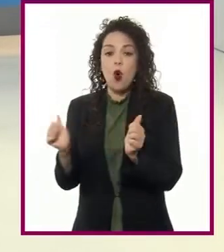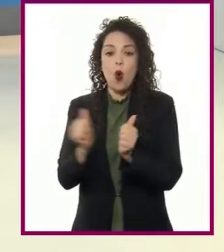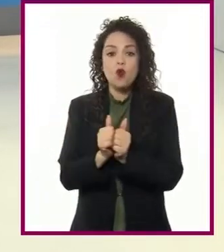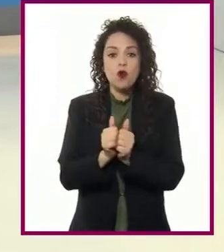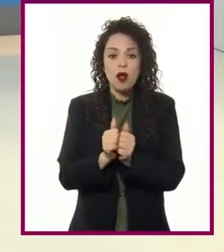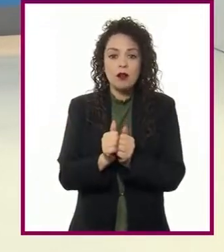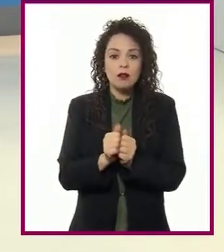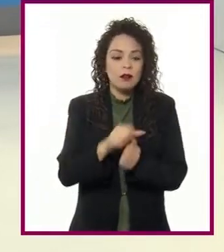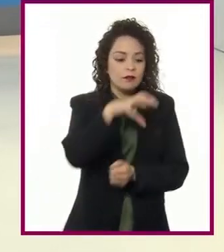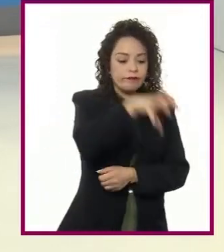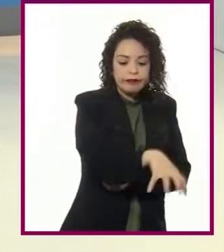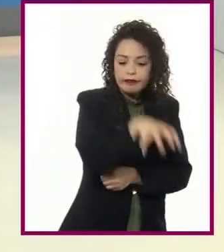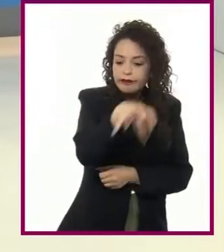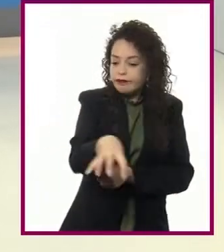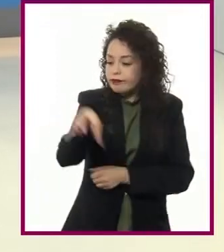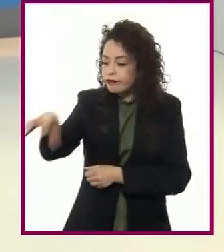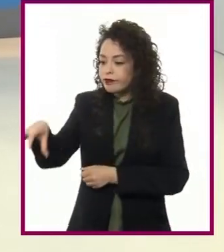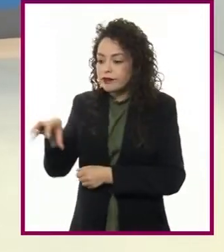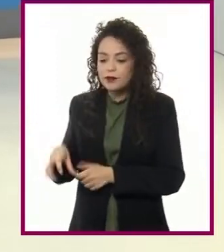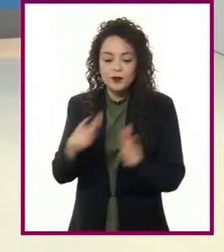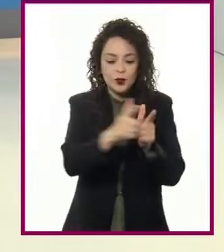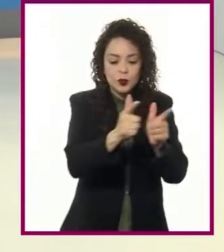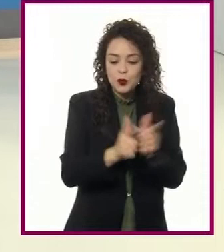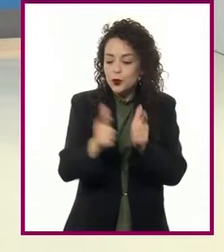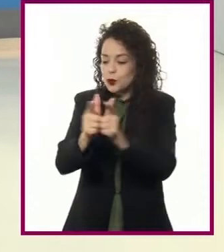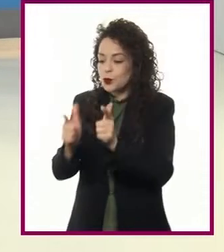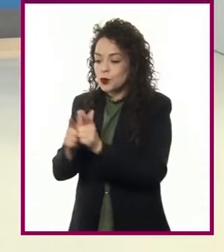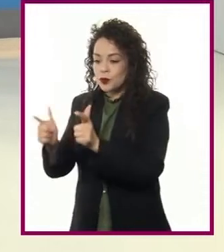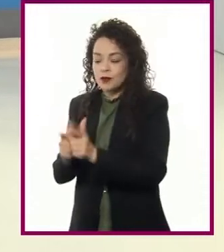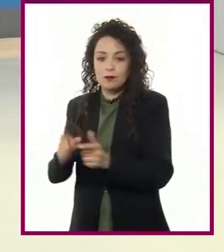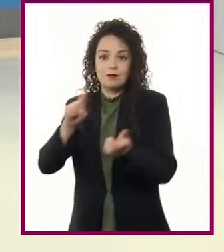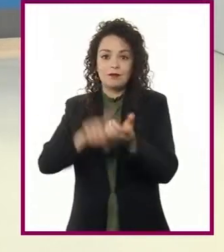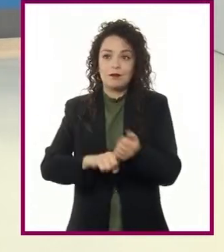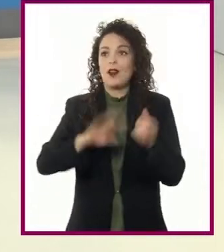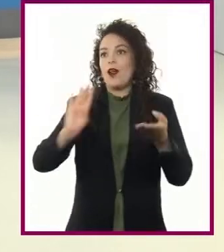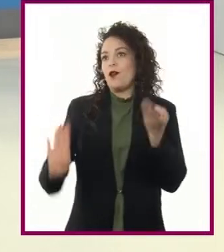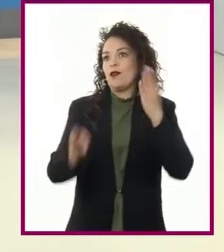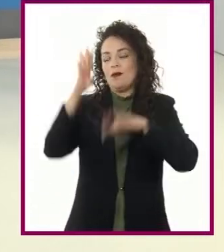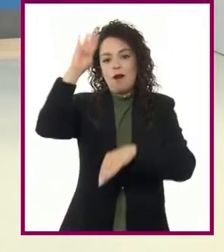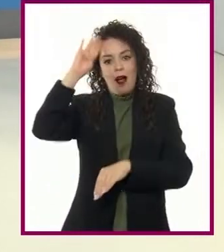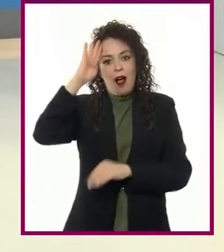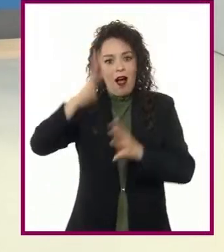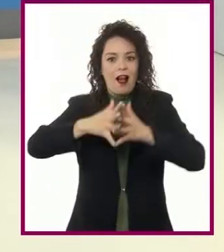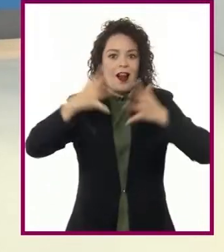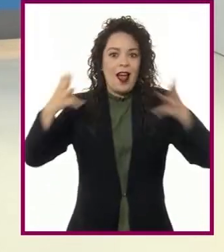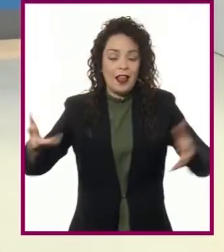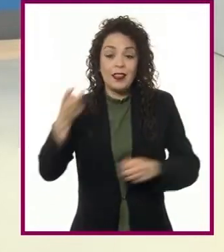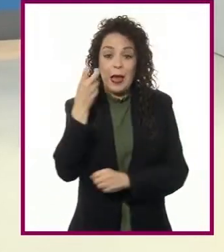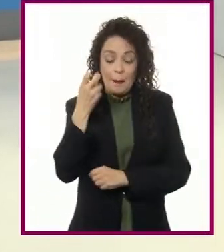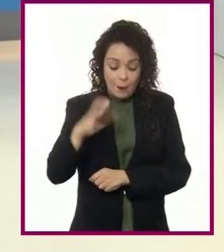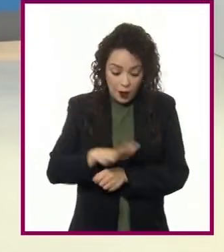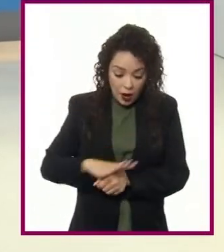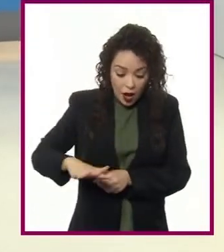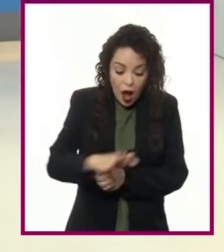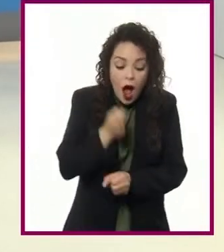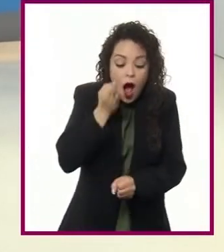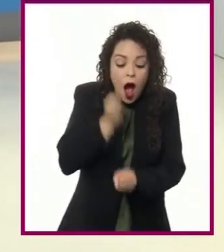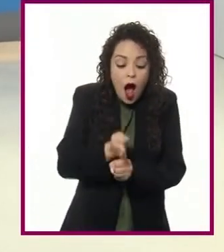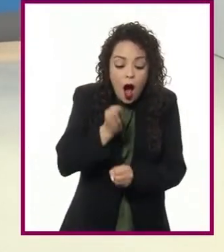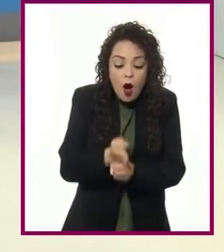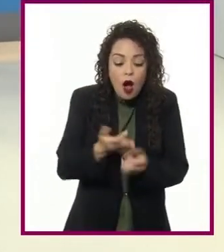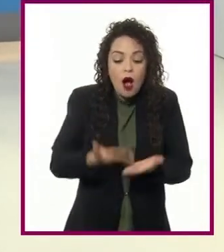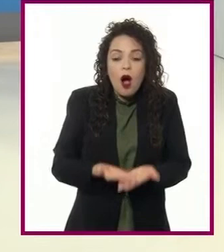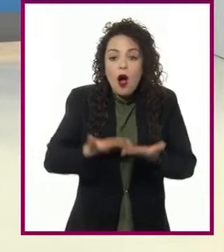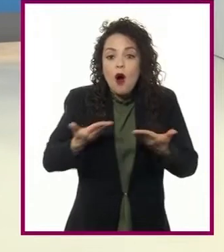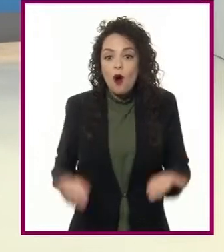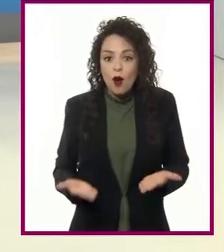mundo. Es por esto por lo que la realidad con la que nos relacionamos está formada por un aquí y un